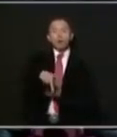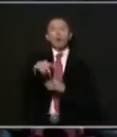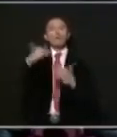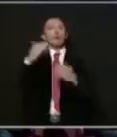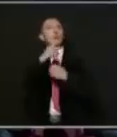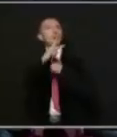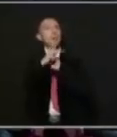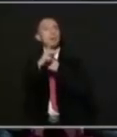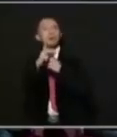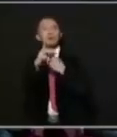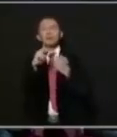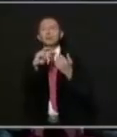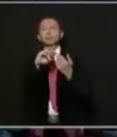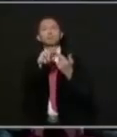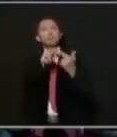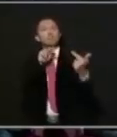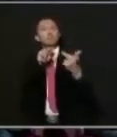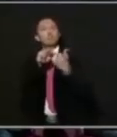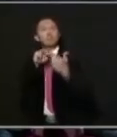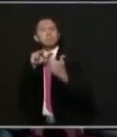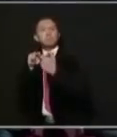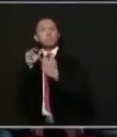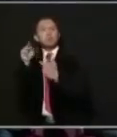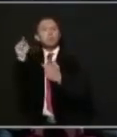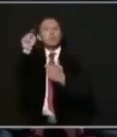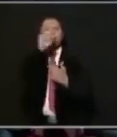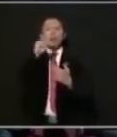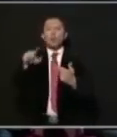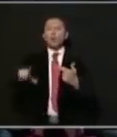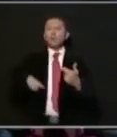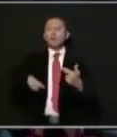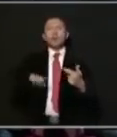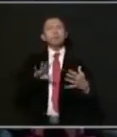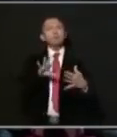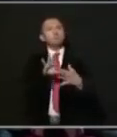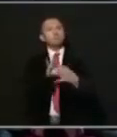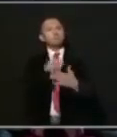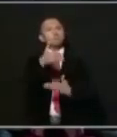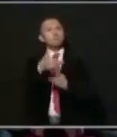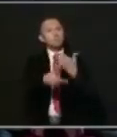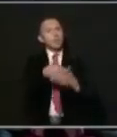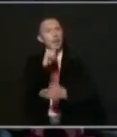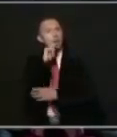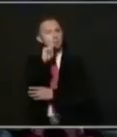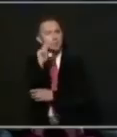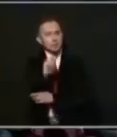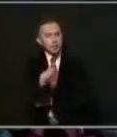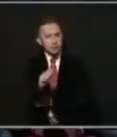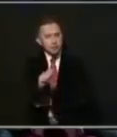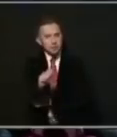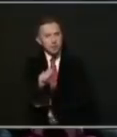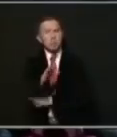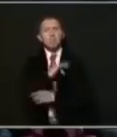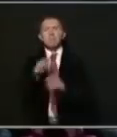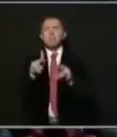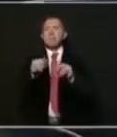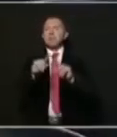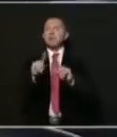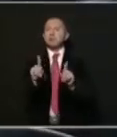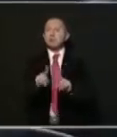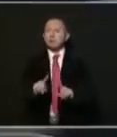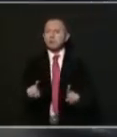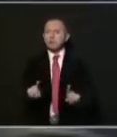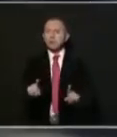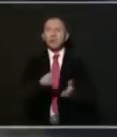gobiernos del mundo, la paz, la defensa de los derechos humanos,